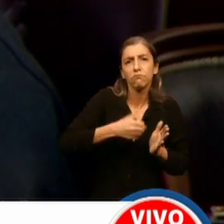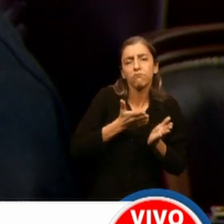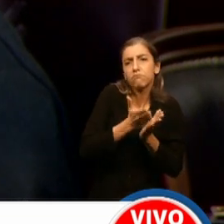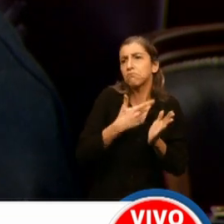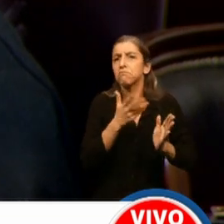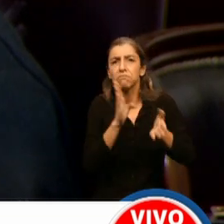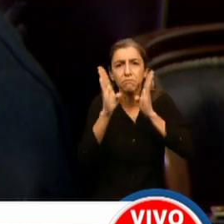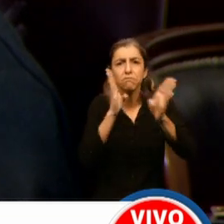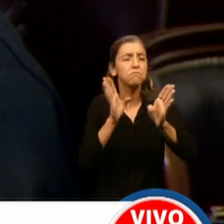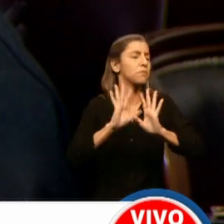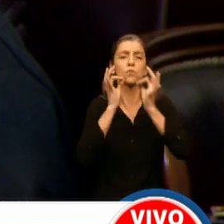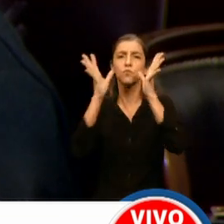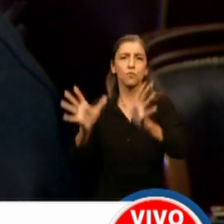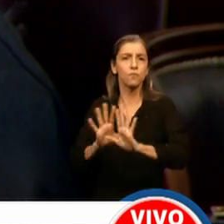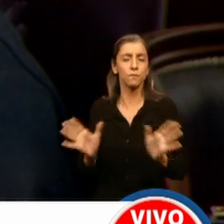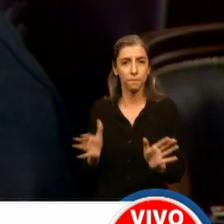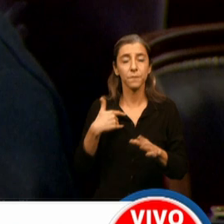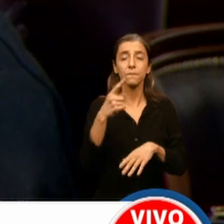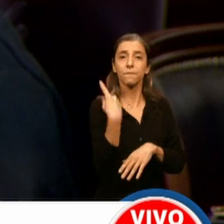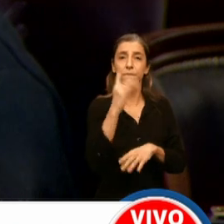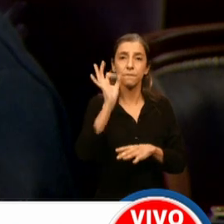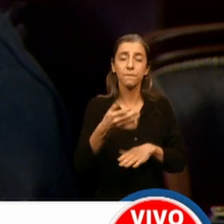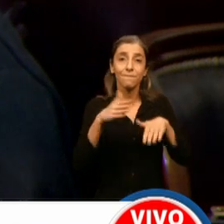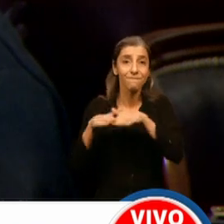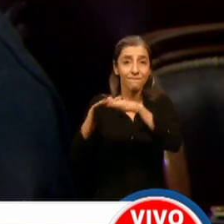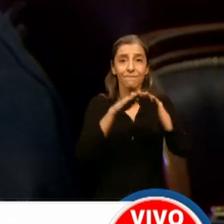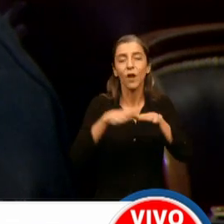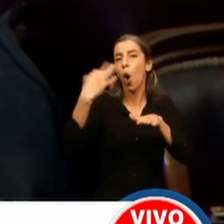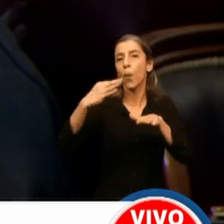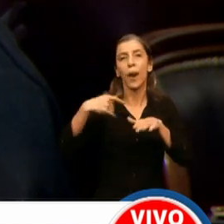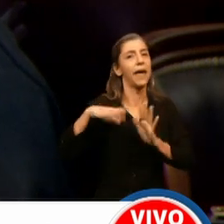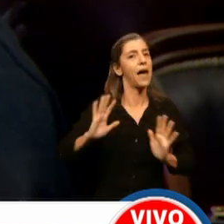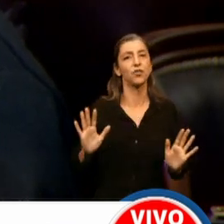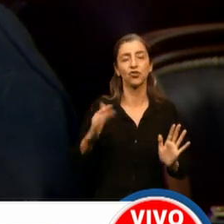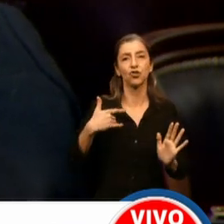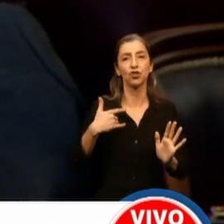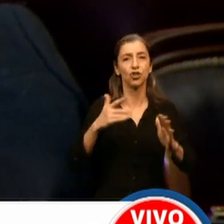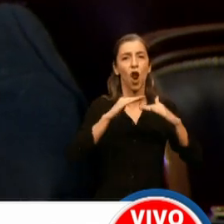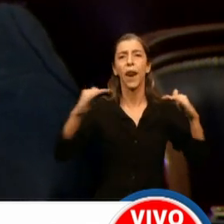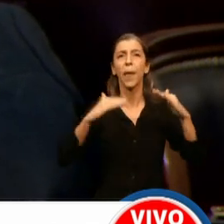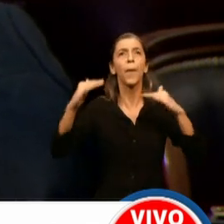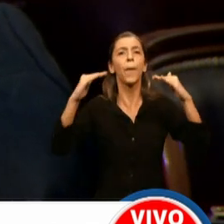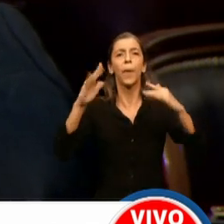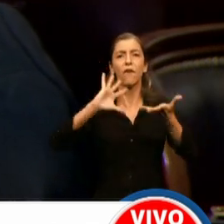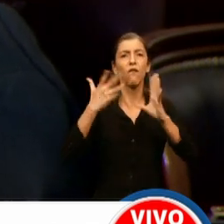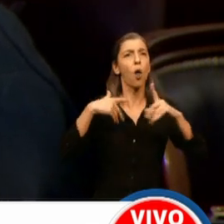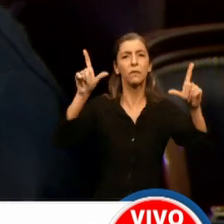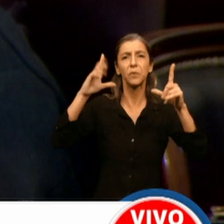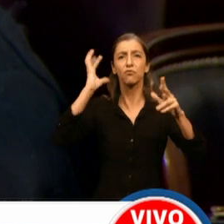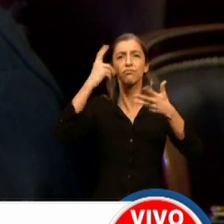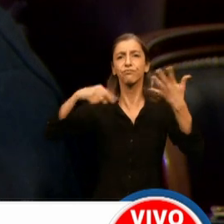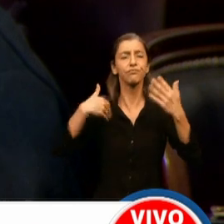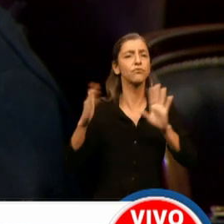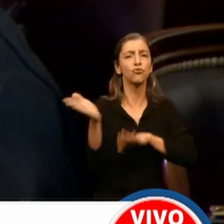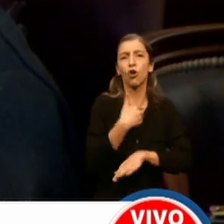públicos el principio de equidad debe aplicarse con un régimen de obligatoriedad en todos los estratos de la planta del personal desde